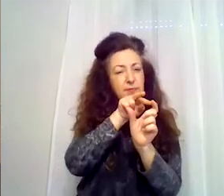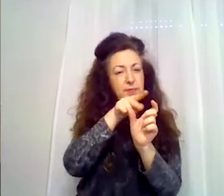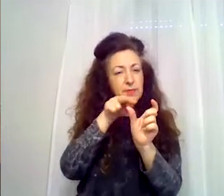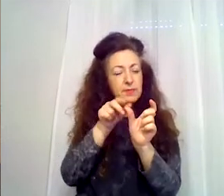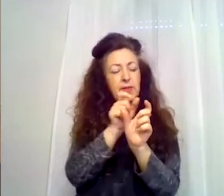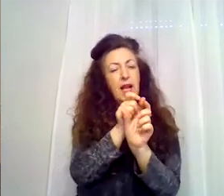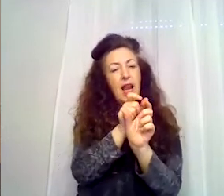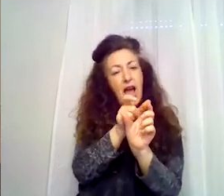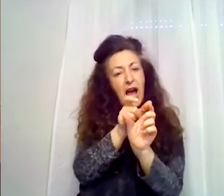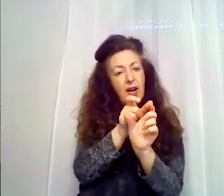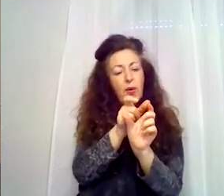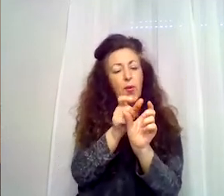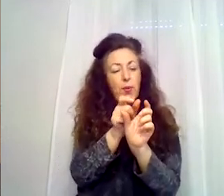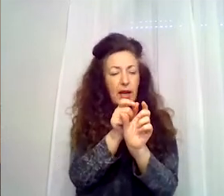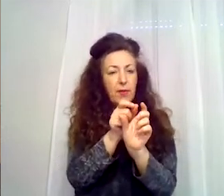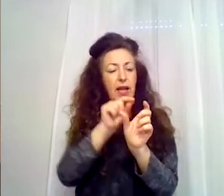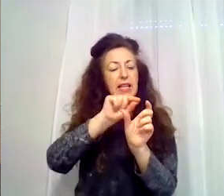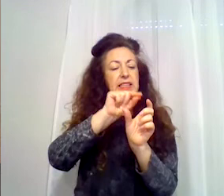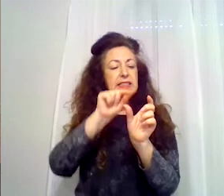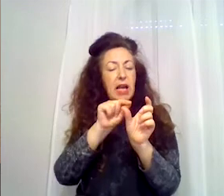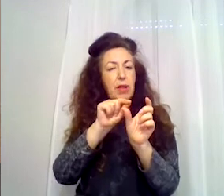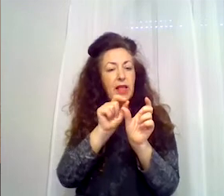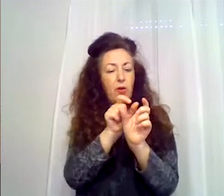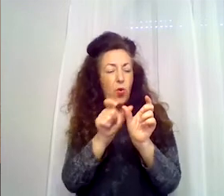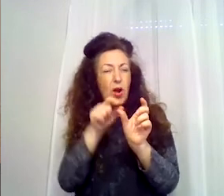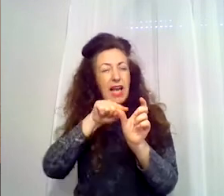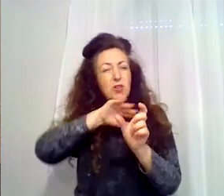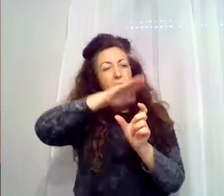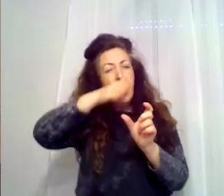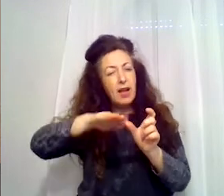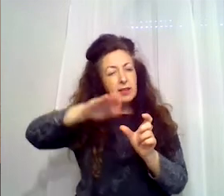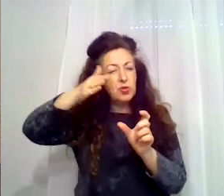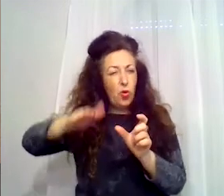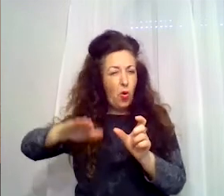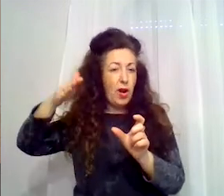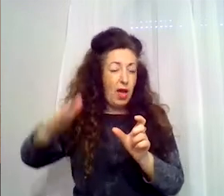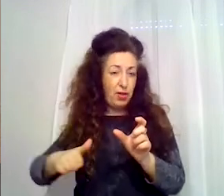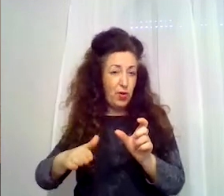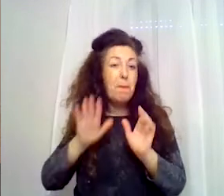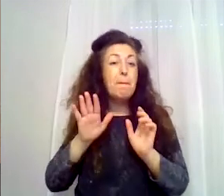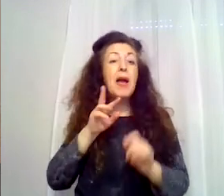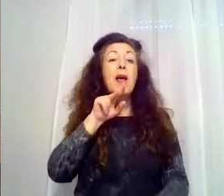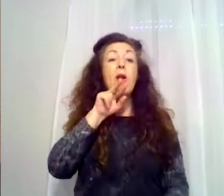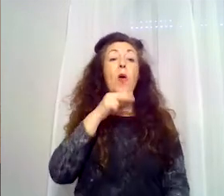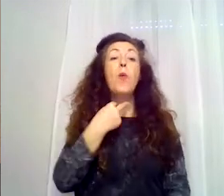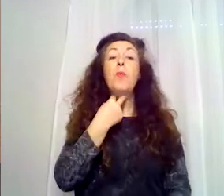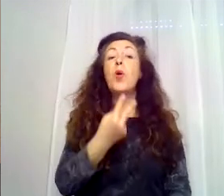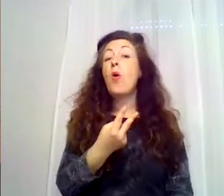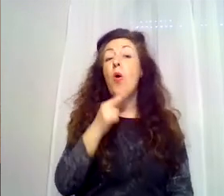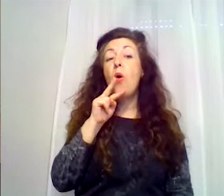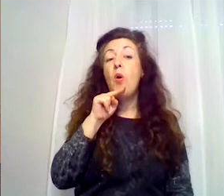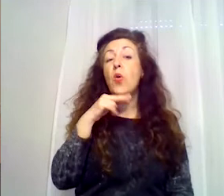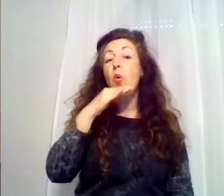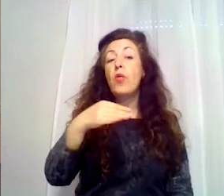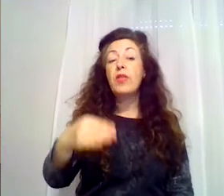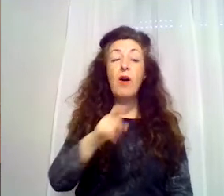ritmo acentual que en alguna medida intenta, como lo van a intentar todas las lenguas europeas, acercarse a